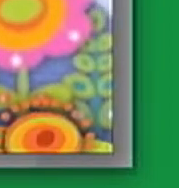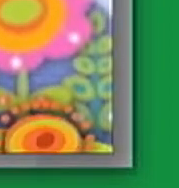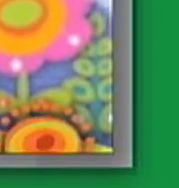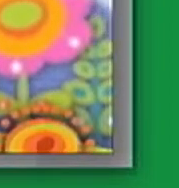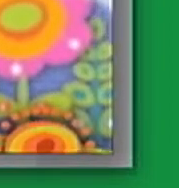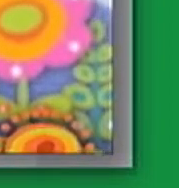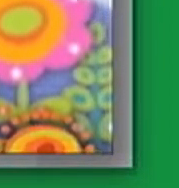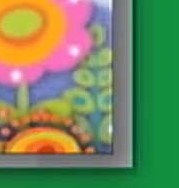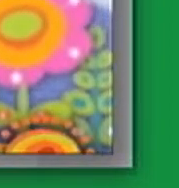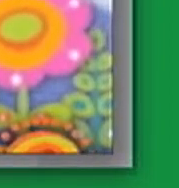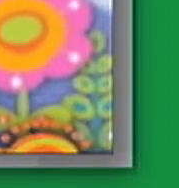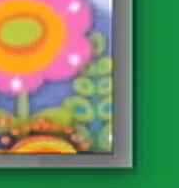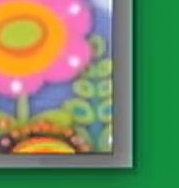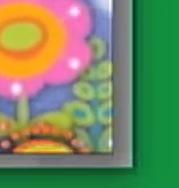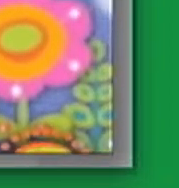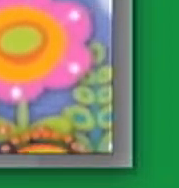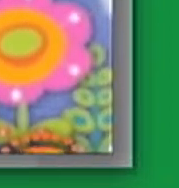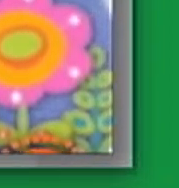¡Gracias!